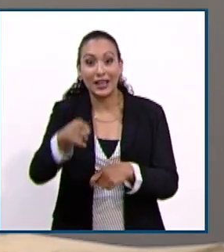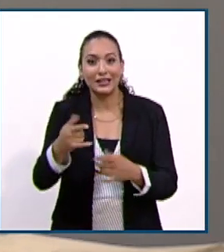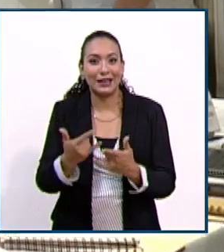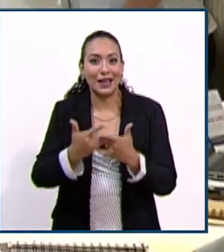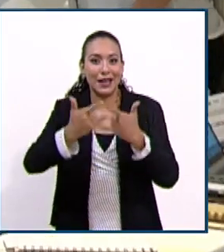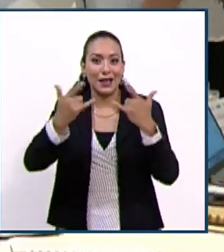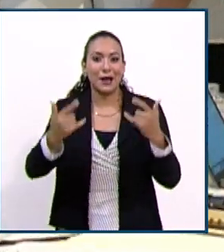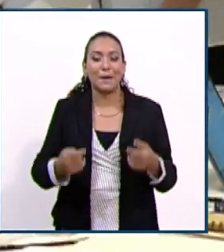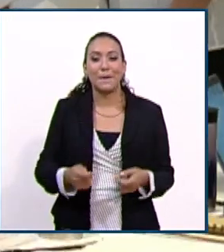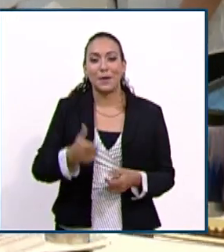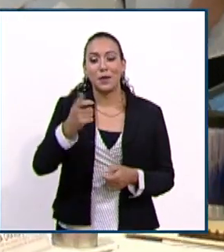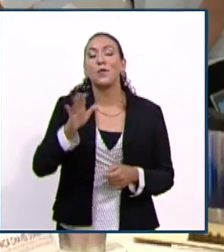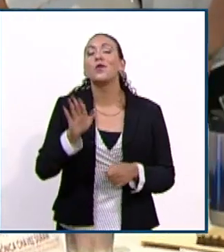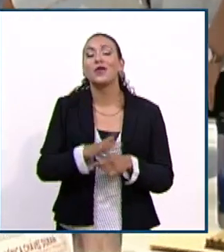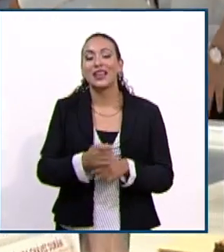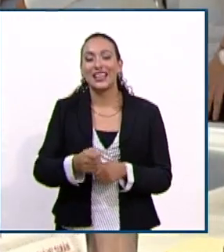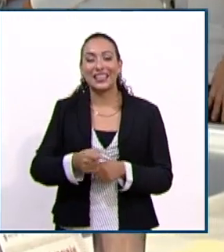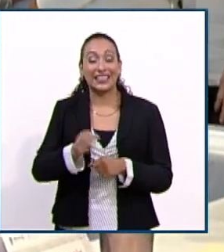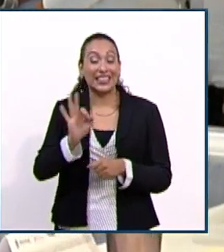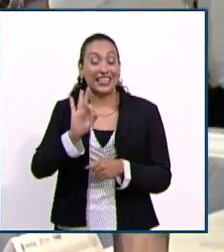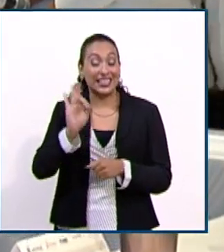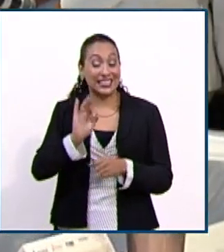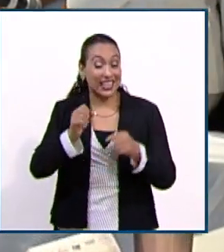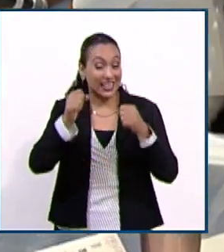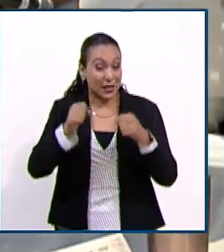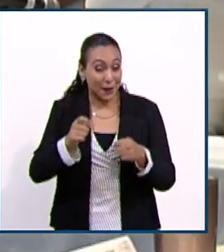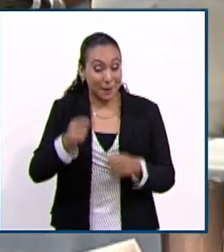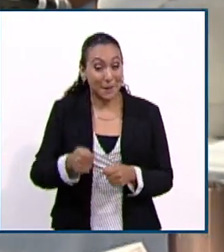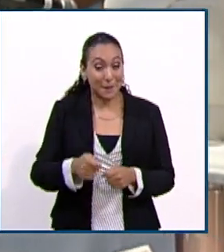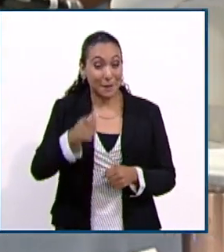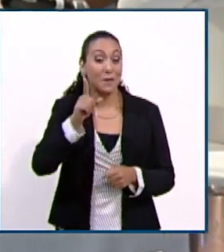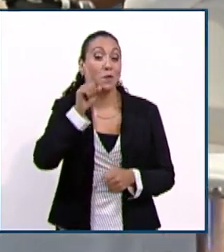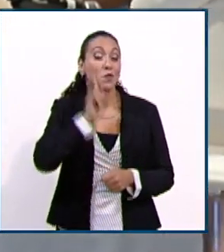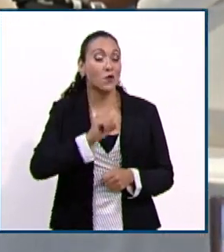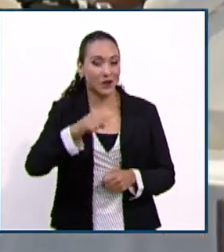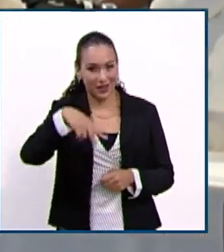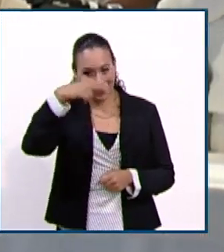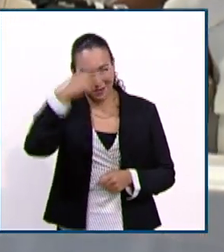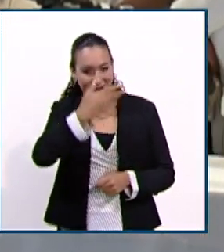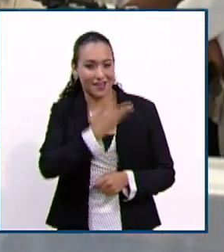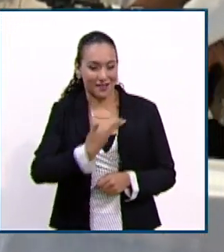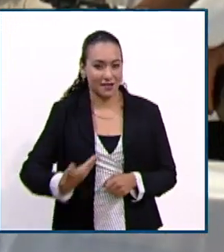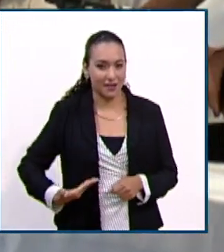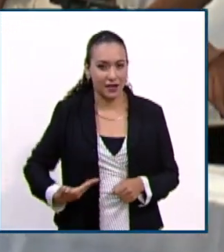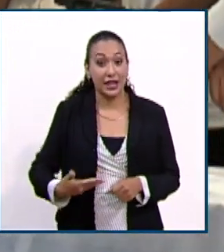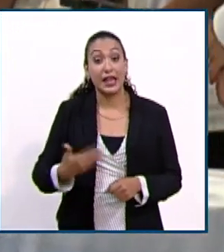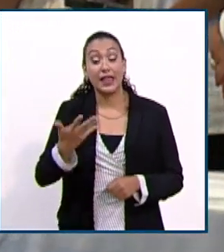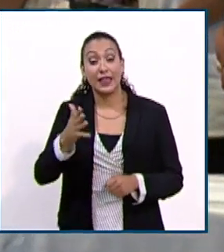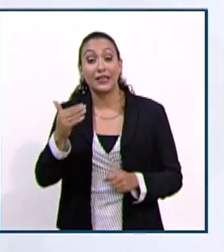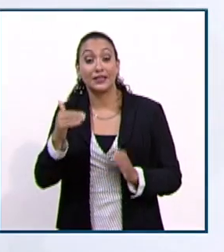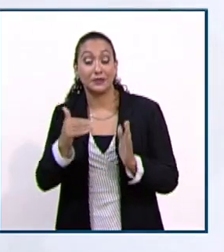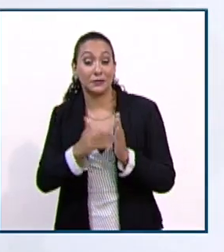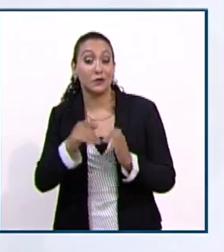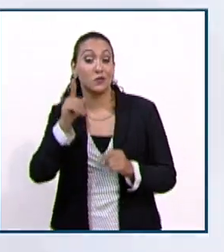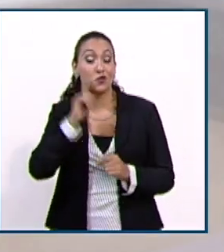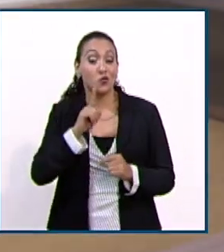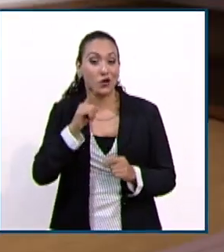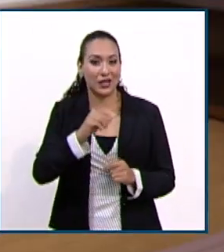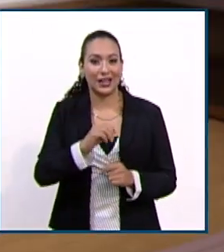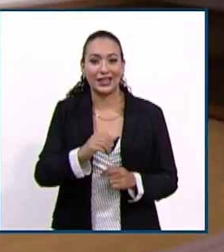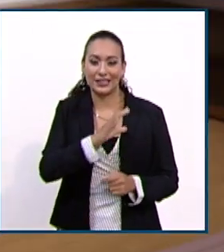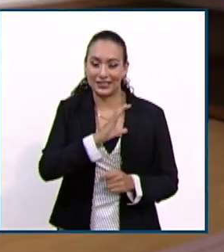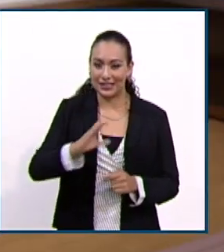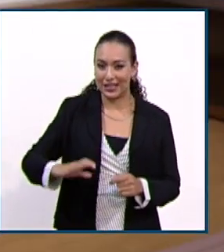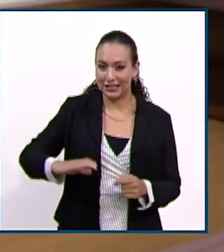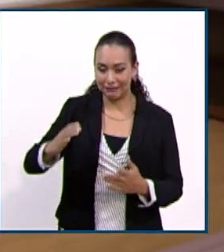históricas porque seguramente México tendrá su primera presidenta de la República y más de 10,000 mujeres electas en diferentes cargos